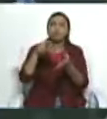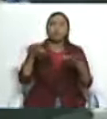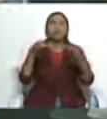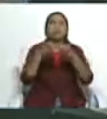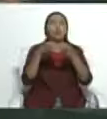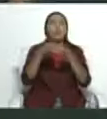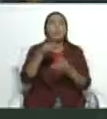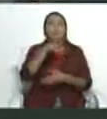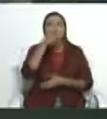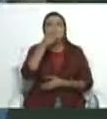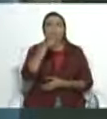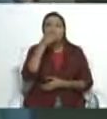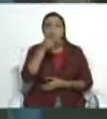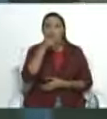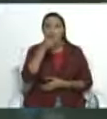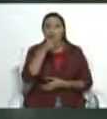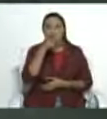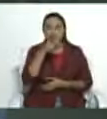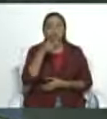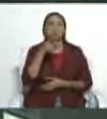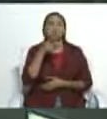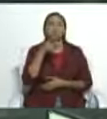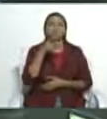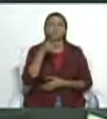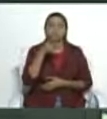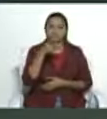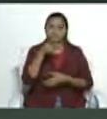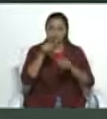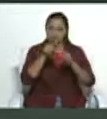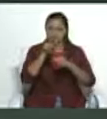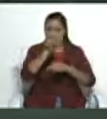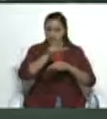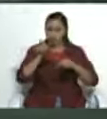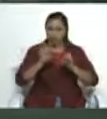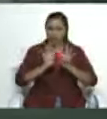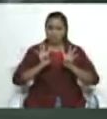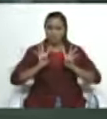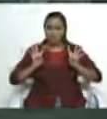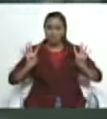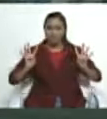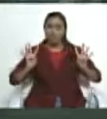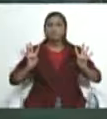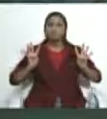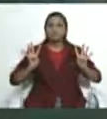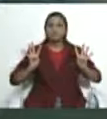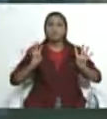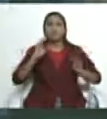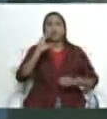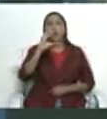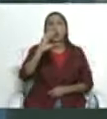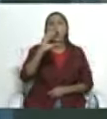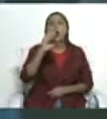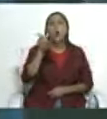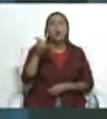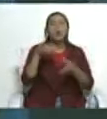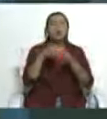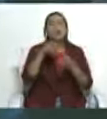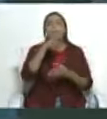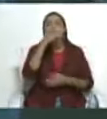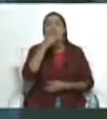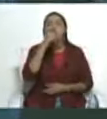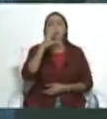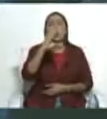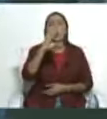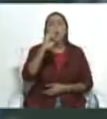políticos primaria, Comité de Organización Política Electoral Independiente, COPEI. Bien, de esta